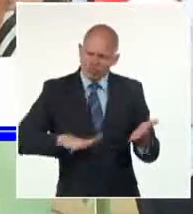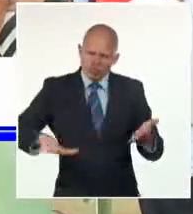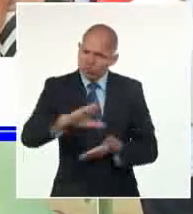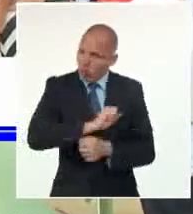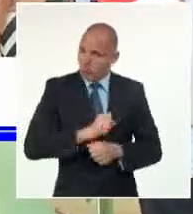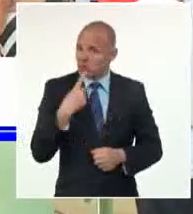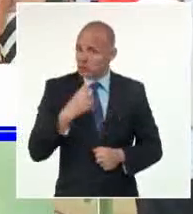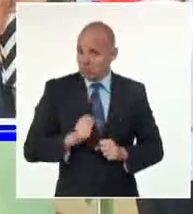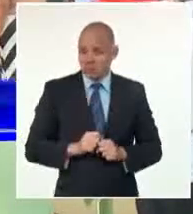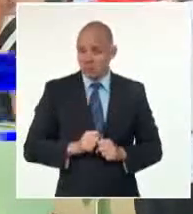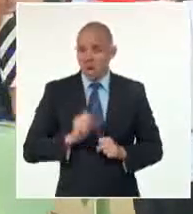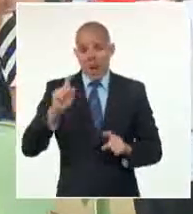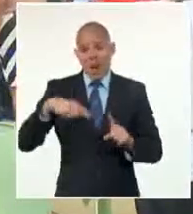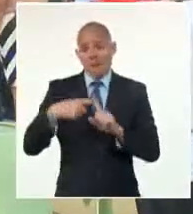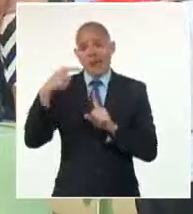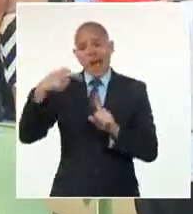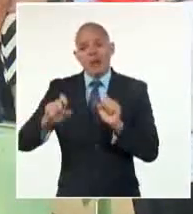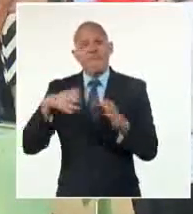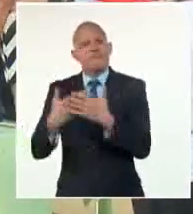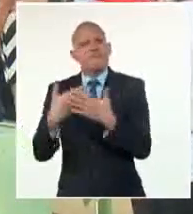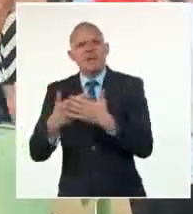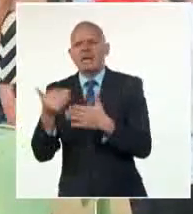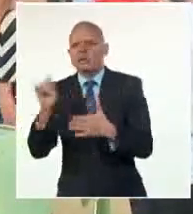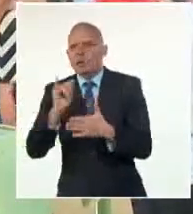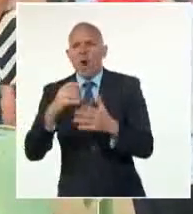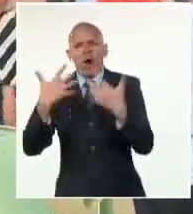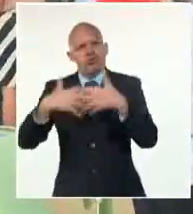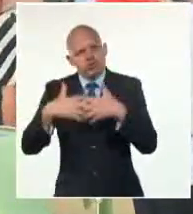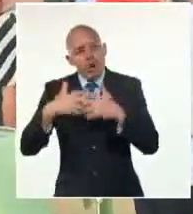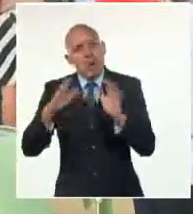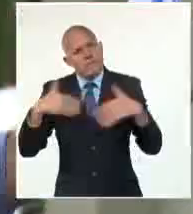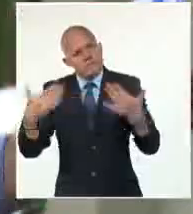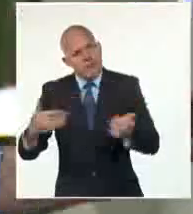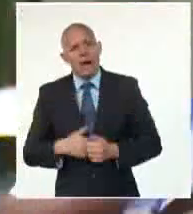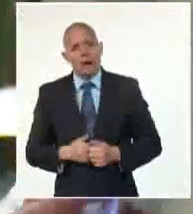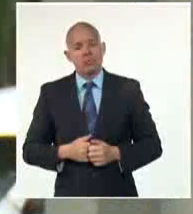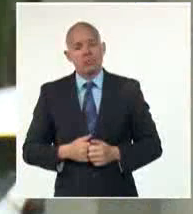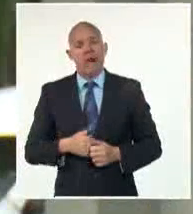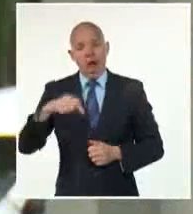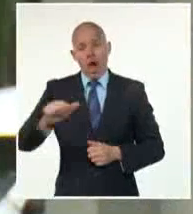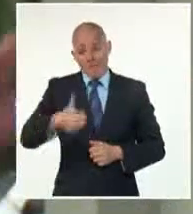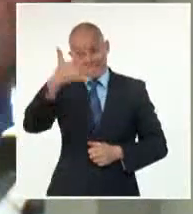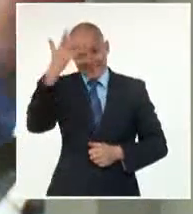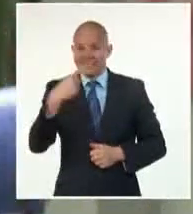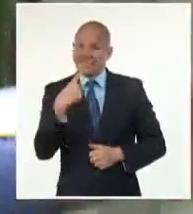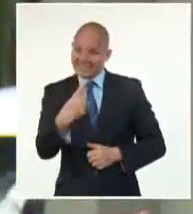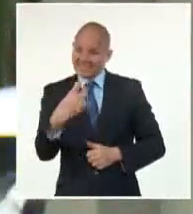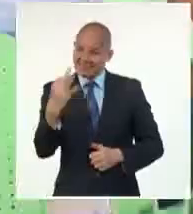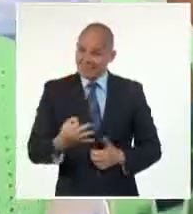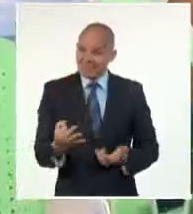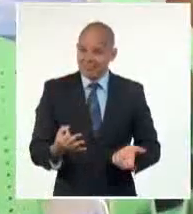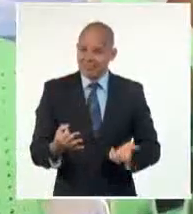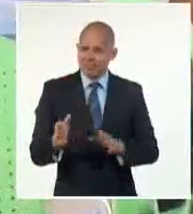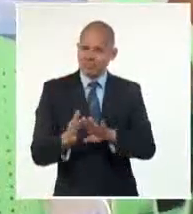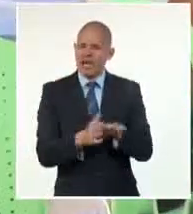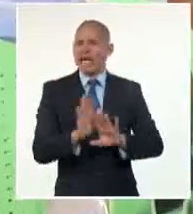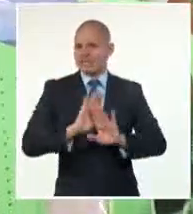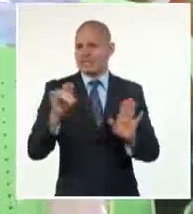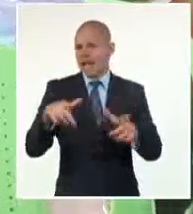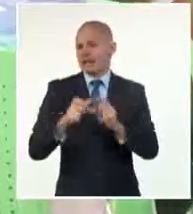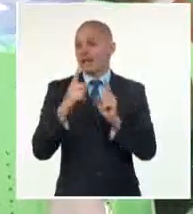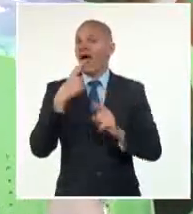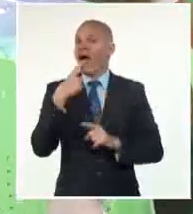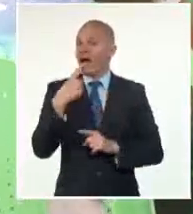objeto social de las empresas buscando alternativas, y es una de las cosas que nos ha llamado el presidente. En este contacto, los candidatos a diputados por la